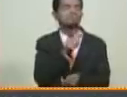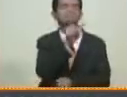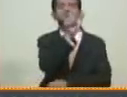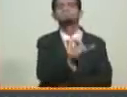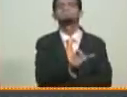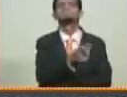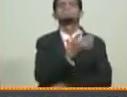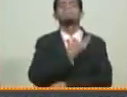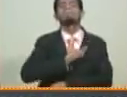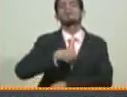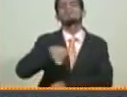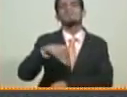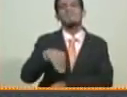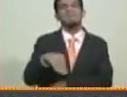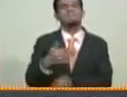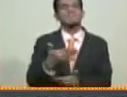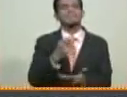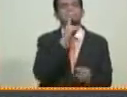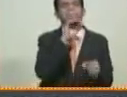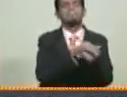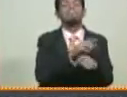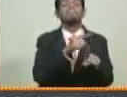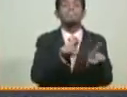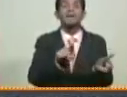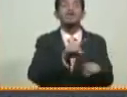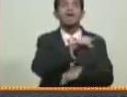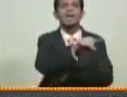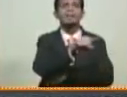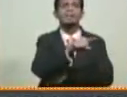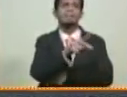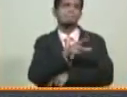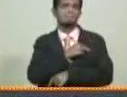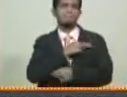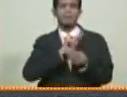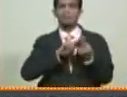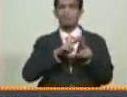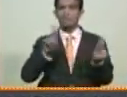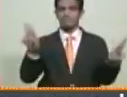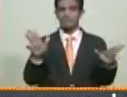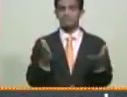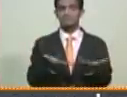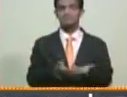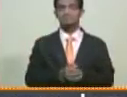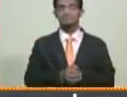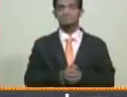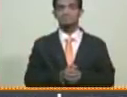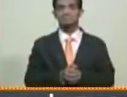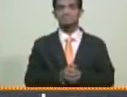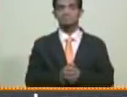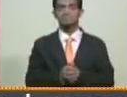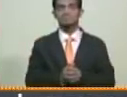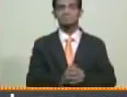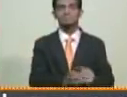firmado. No nos extraña, pero él es premio Nobel de la Paz. Pero fue Horacio Lacalle el que dio la cara